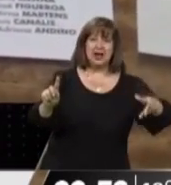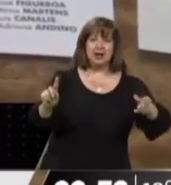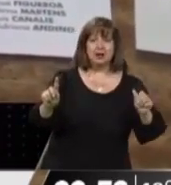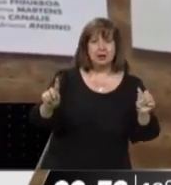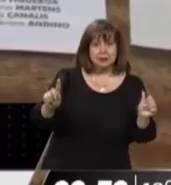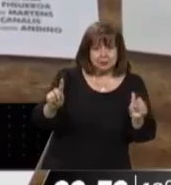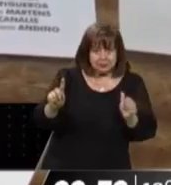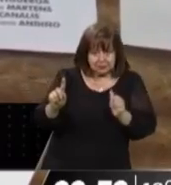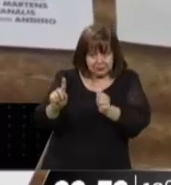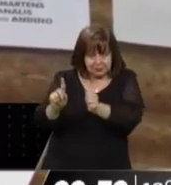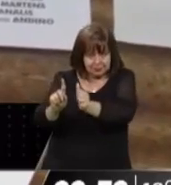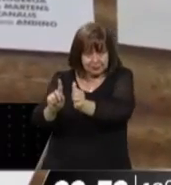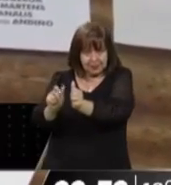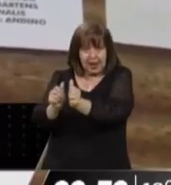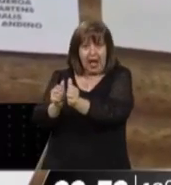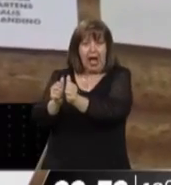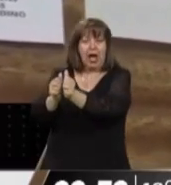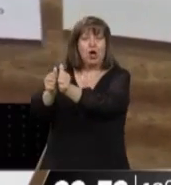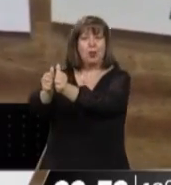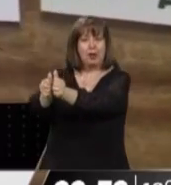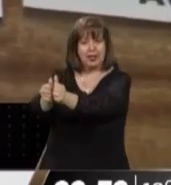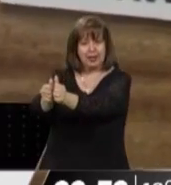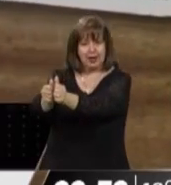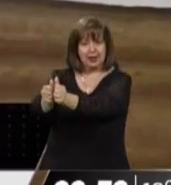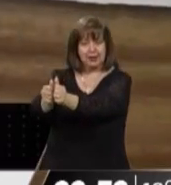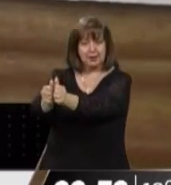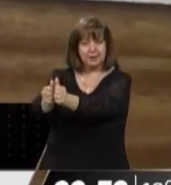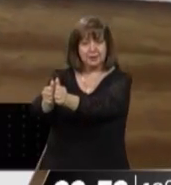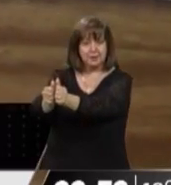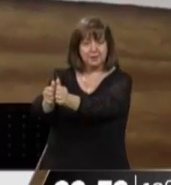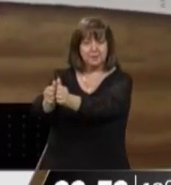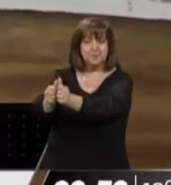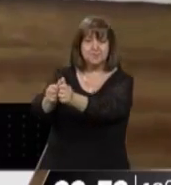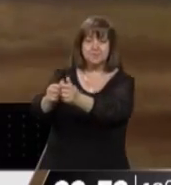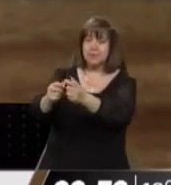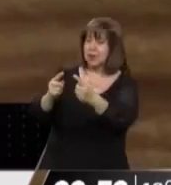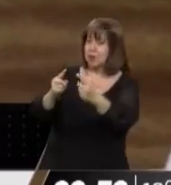acompañarlo y votar en el en el cuarto oscuro